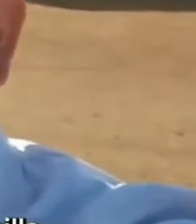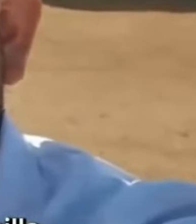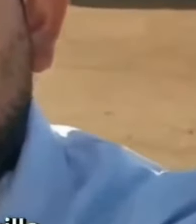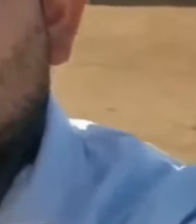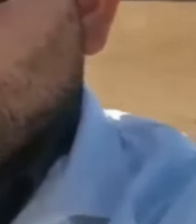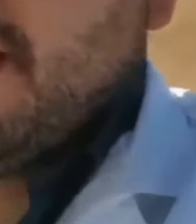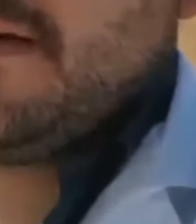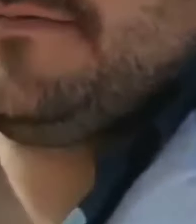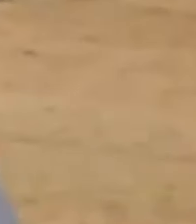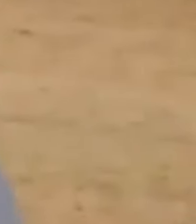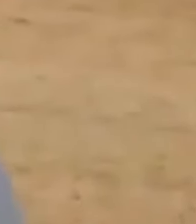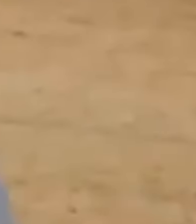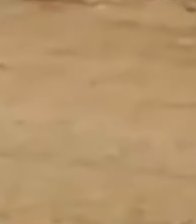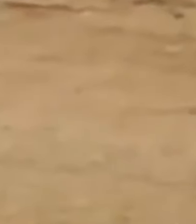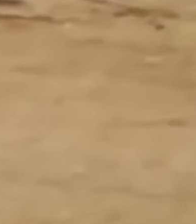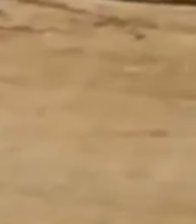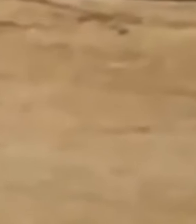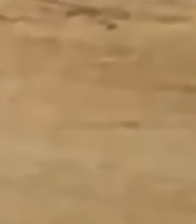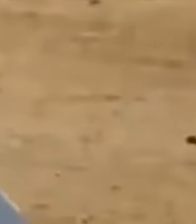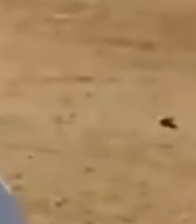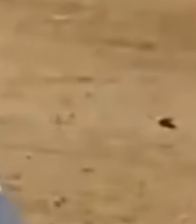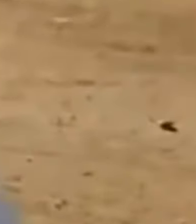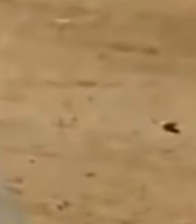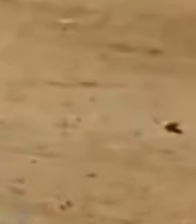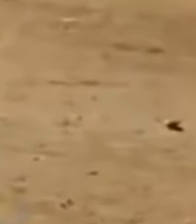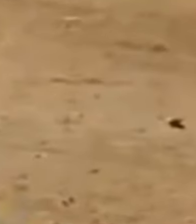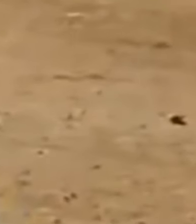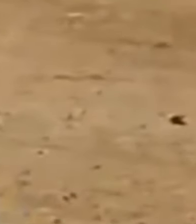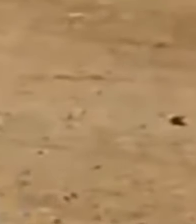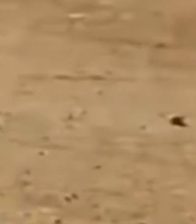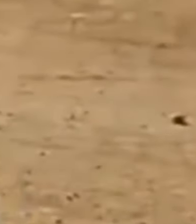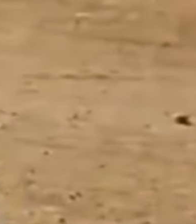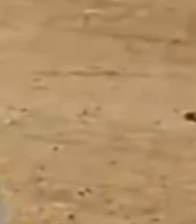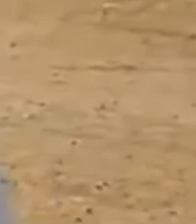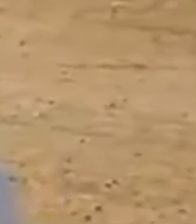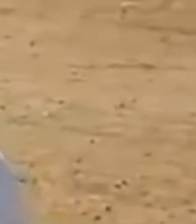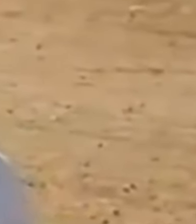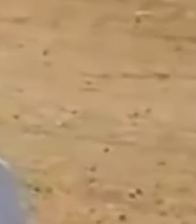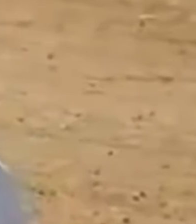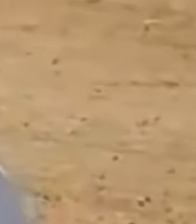Rubén Jaramillo, mi compañera. Hola, buen día. Soy la doctora Brenda Lisbeth Herrera,